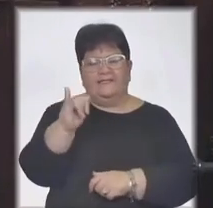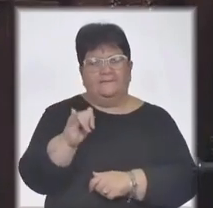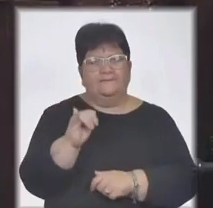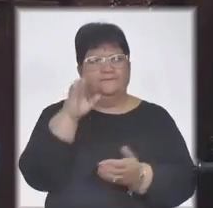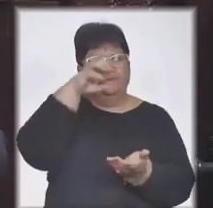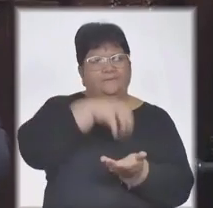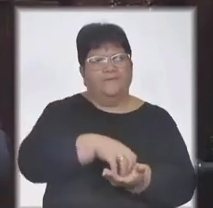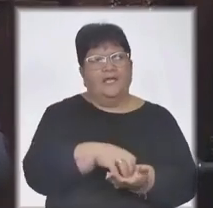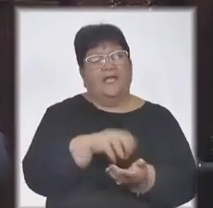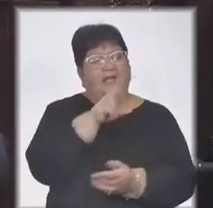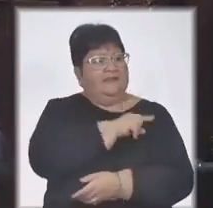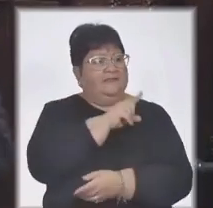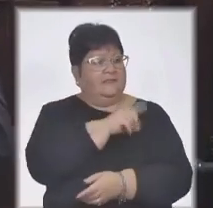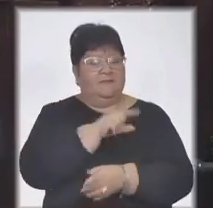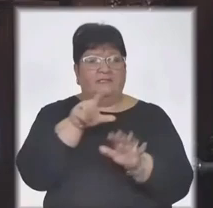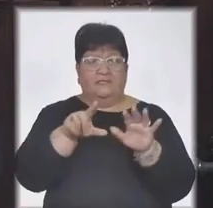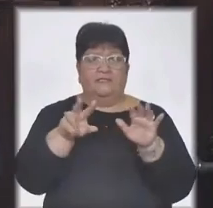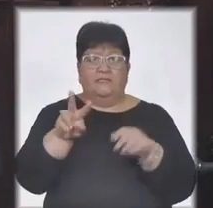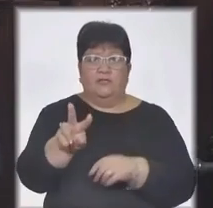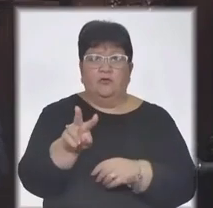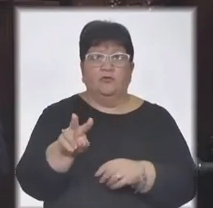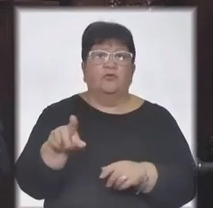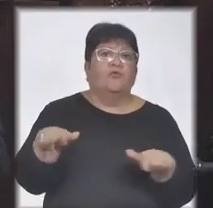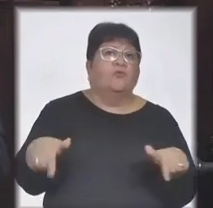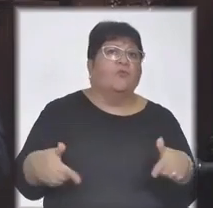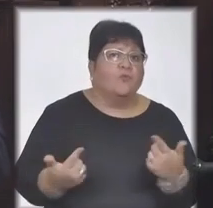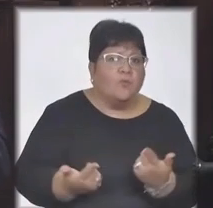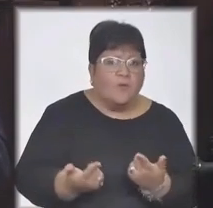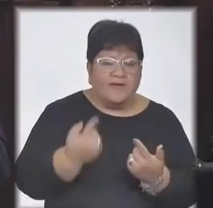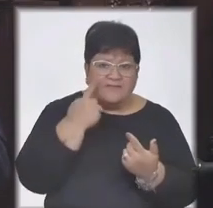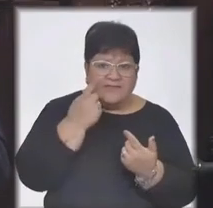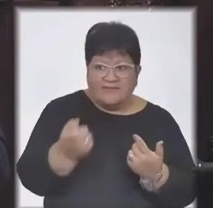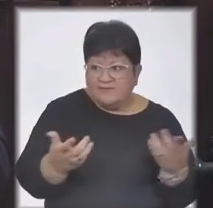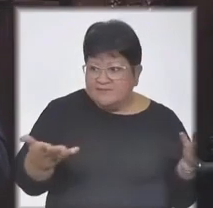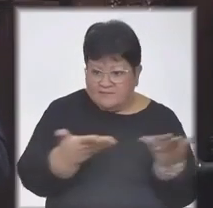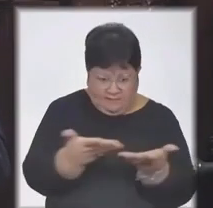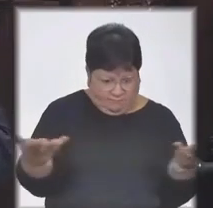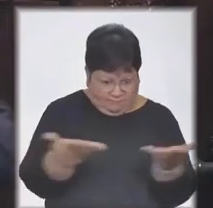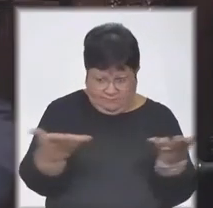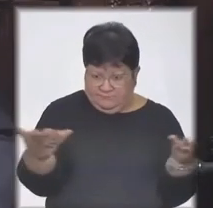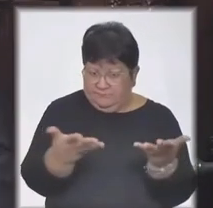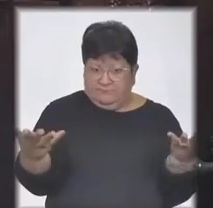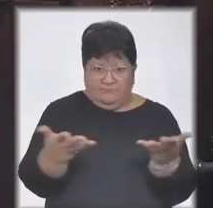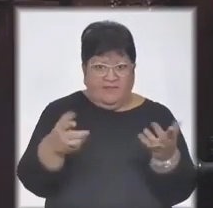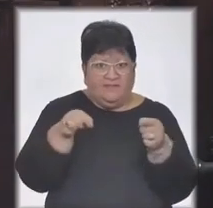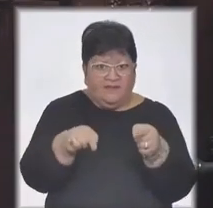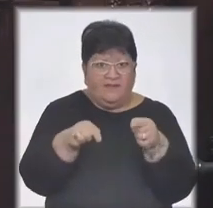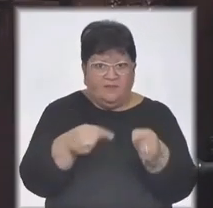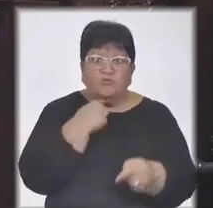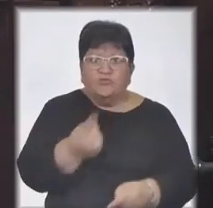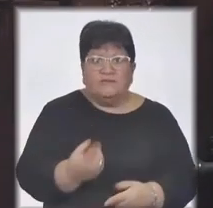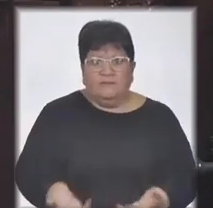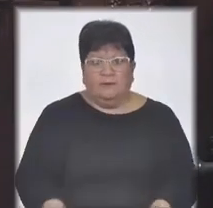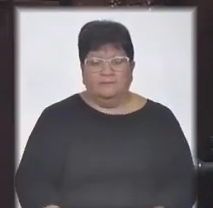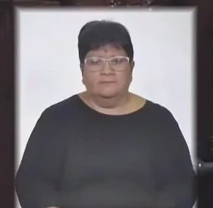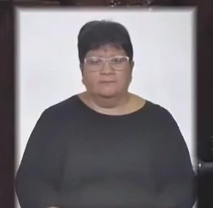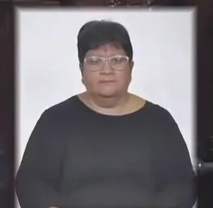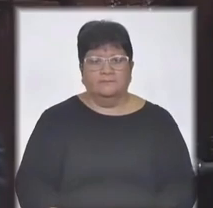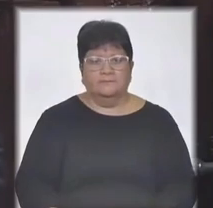diciembre teníamos 72. No existe evidencia de que este instrumento haya dado resultado.